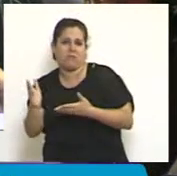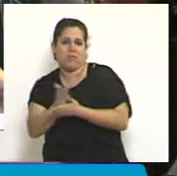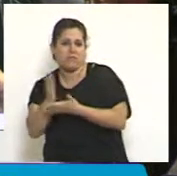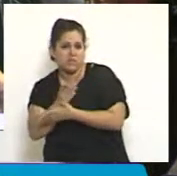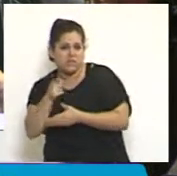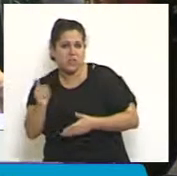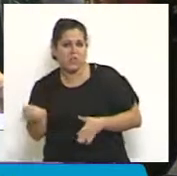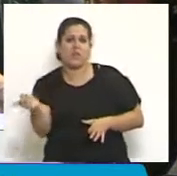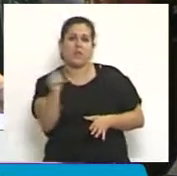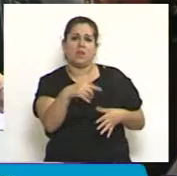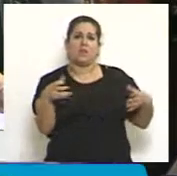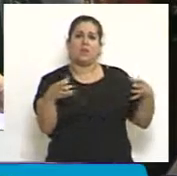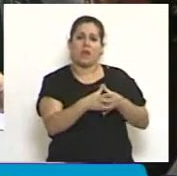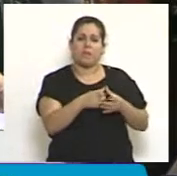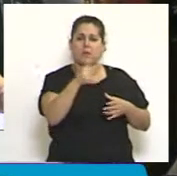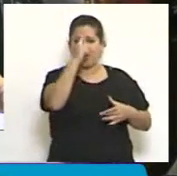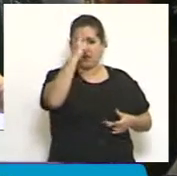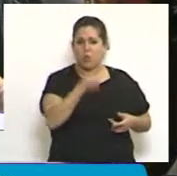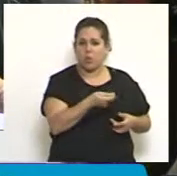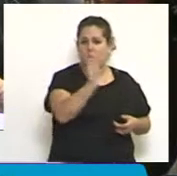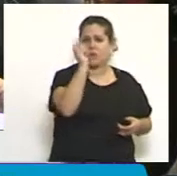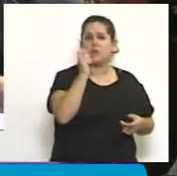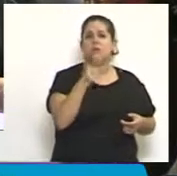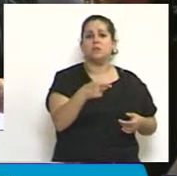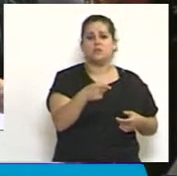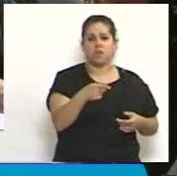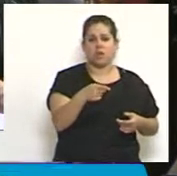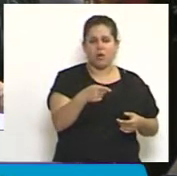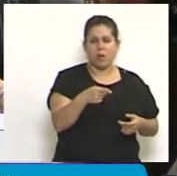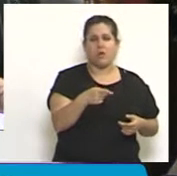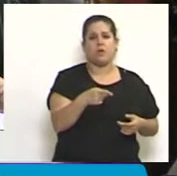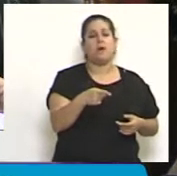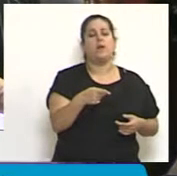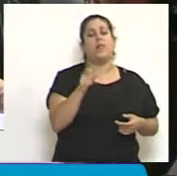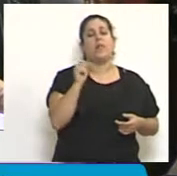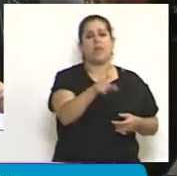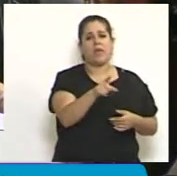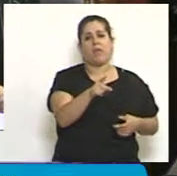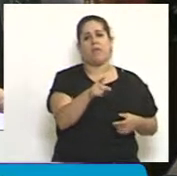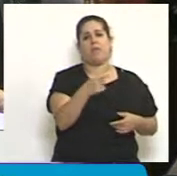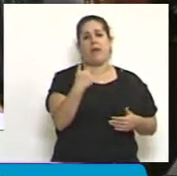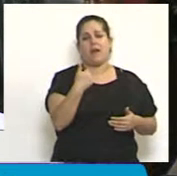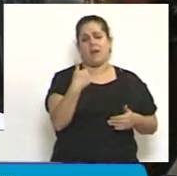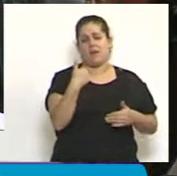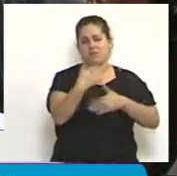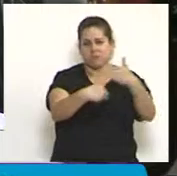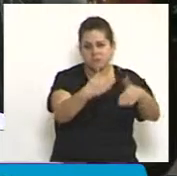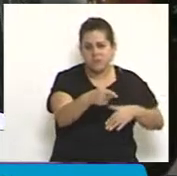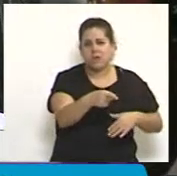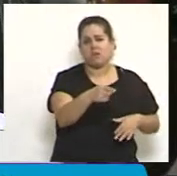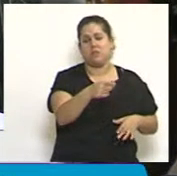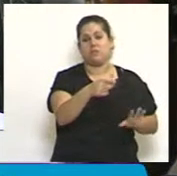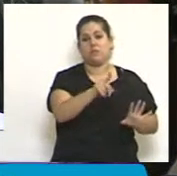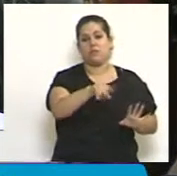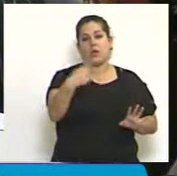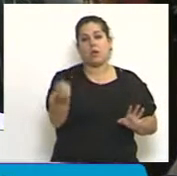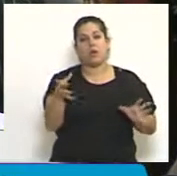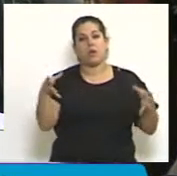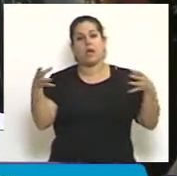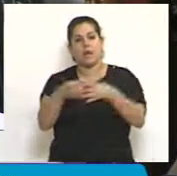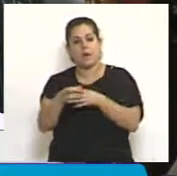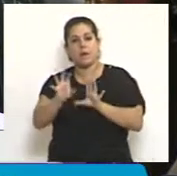Garantía en lo Penal Económico. En los supuestos de competencia originaria y esto está hablando del caso en que